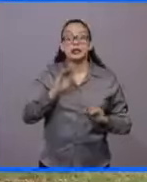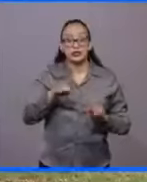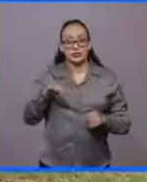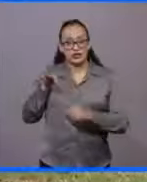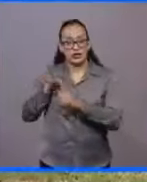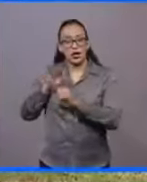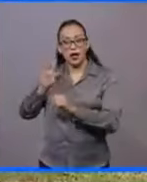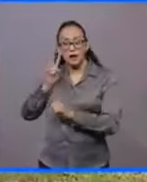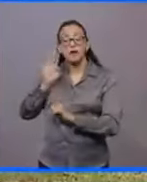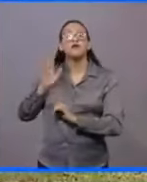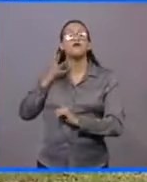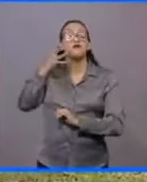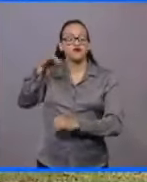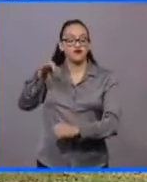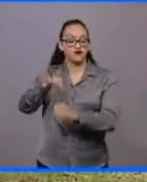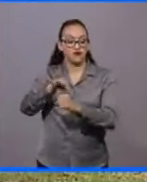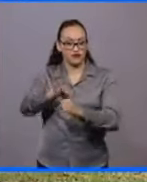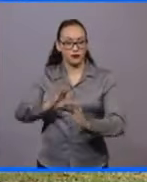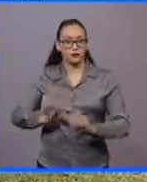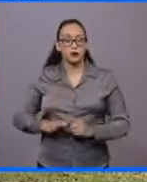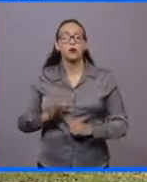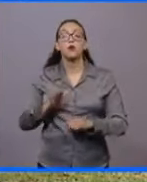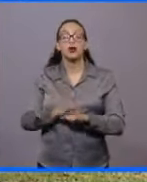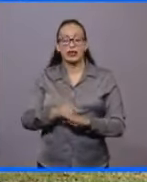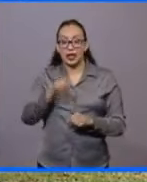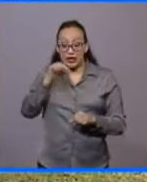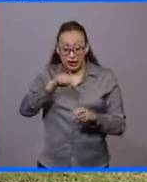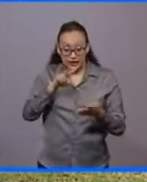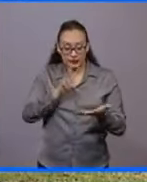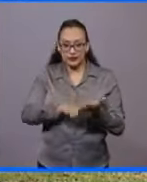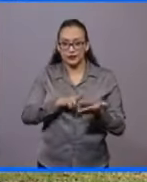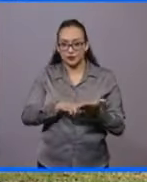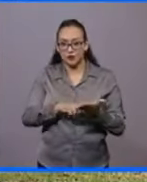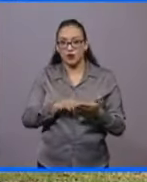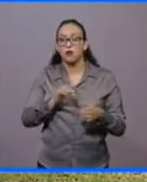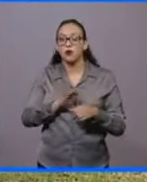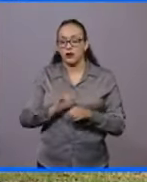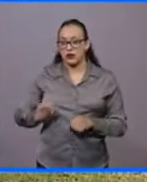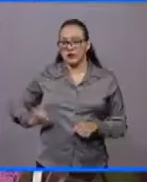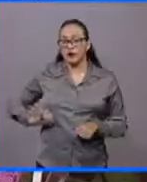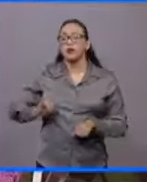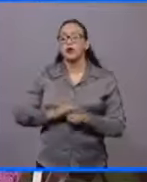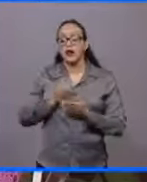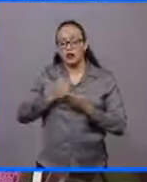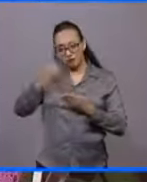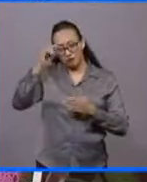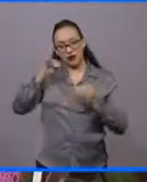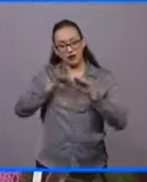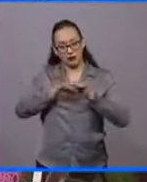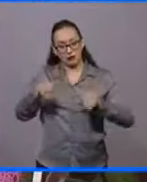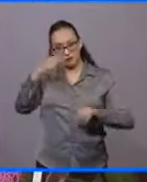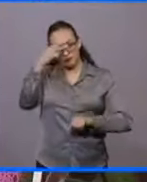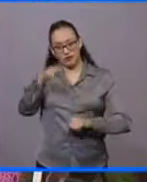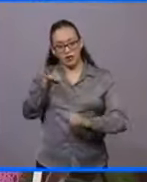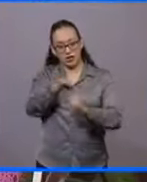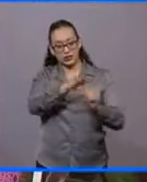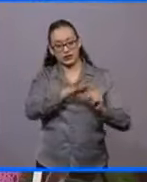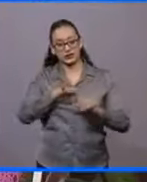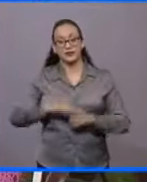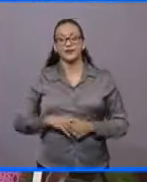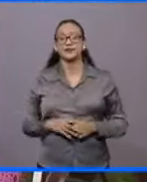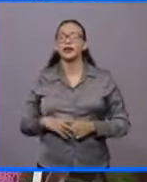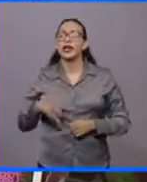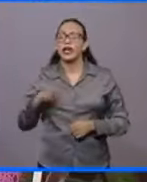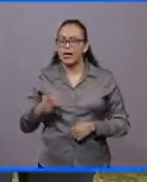las elecciones. Es decir, se trata de la piedra angular de la democracia en México, sostiene. Dicha reforma deberá